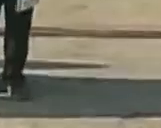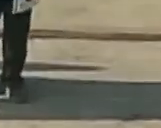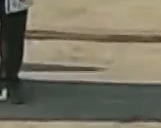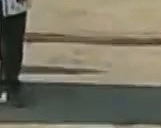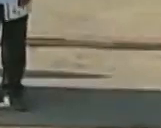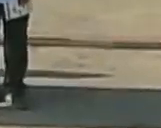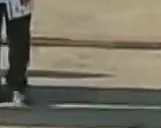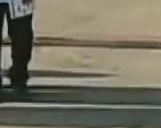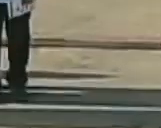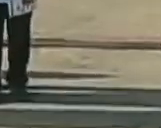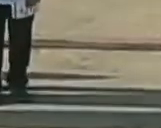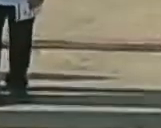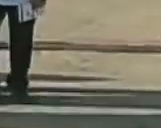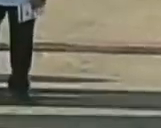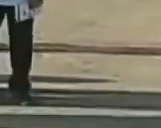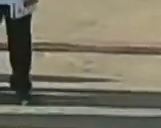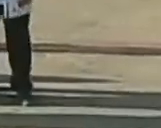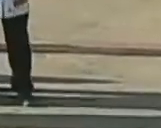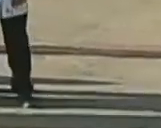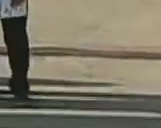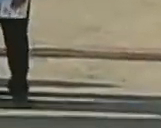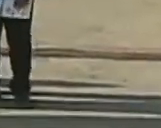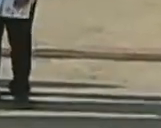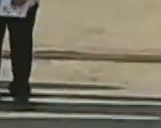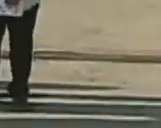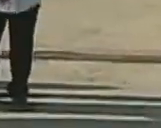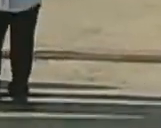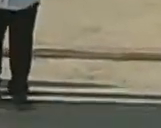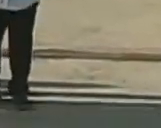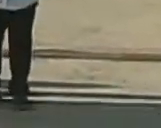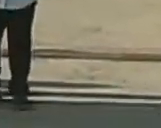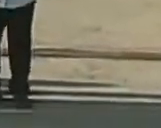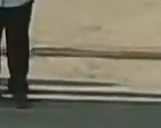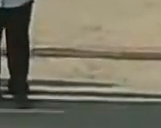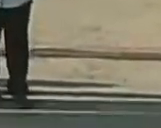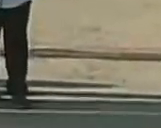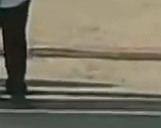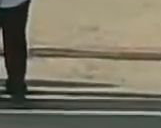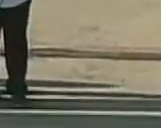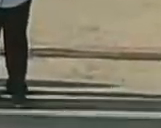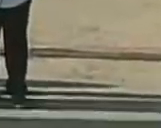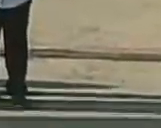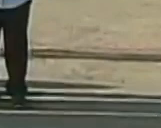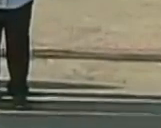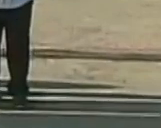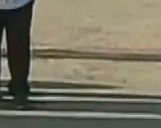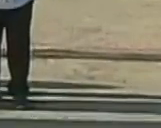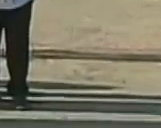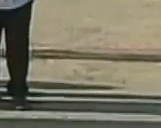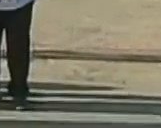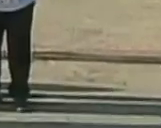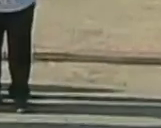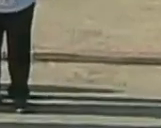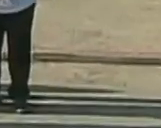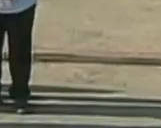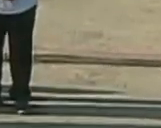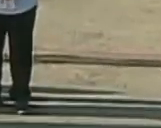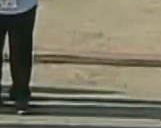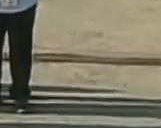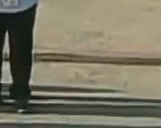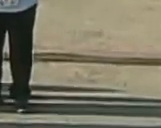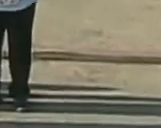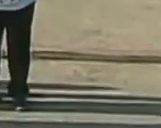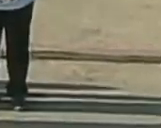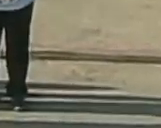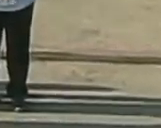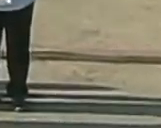Carlota, el Estado Miranda, nos acompaña nuestro joven gobernador del Estado, el vicepresidente sectorial de Obras y Servicios,